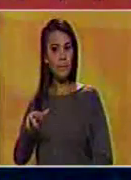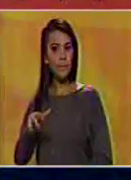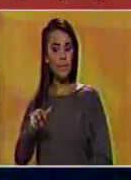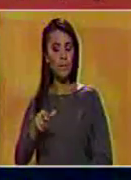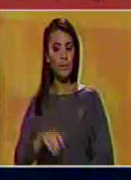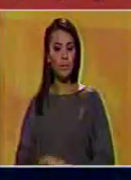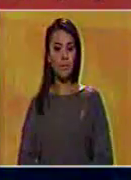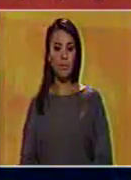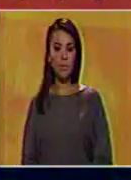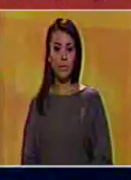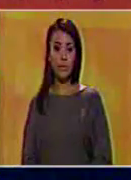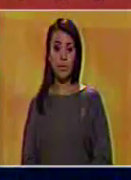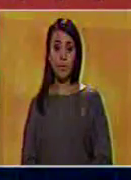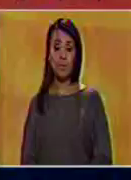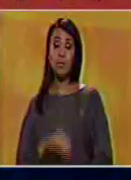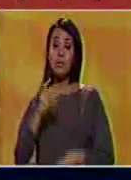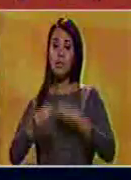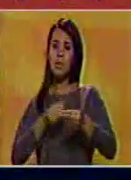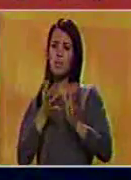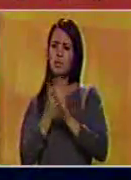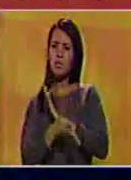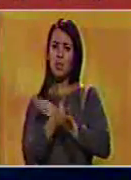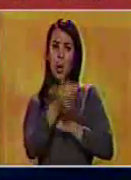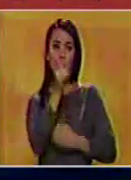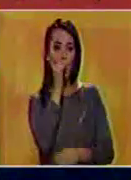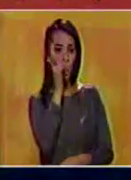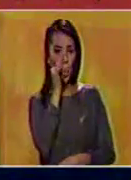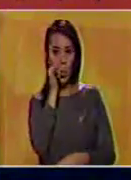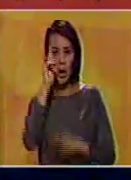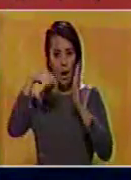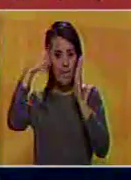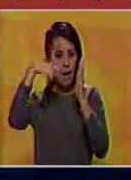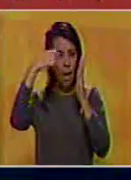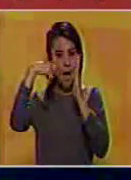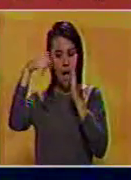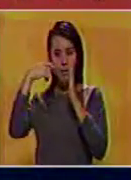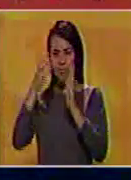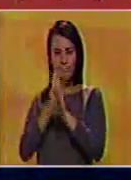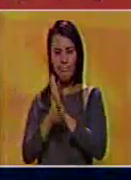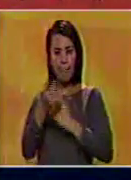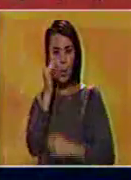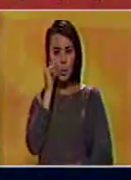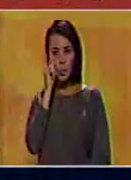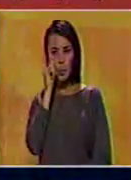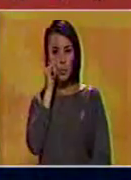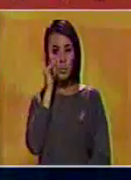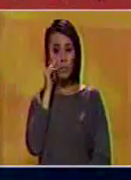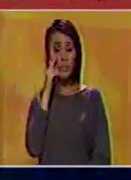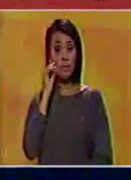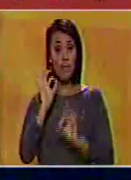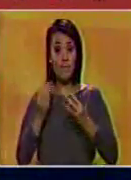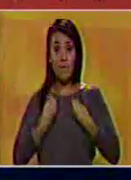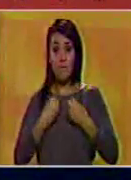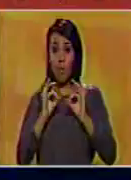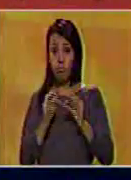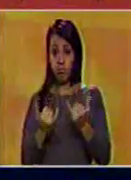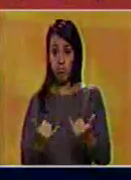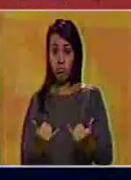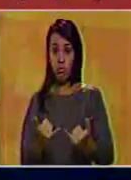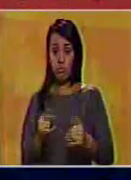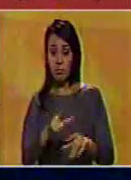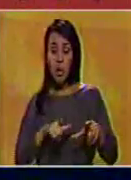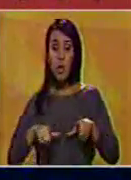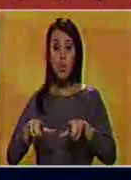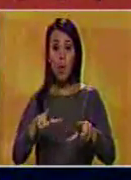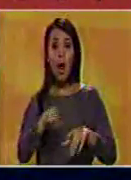parte de lo que tenía que hacer era grabar en vídeo grabar en vídeo en vivo directos el